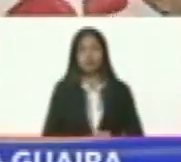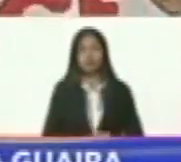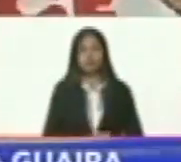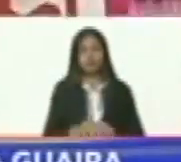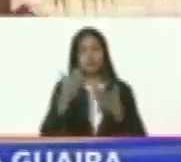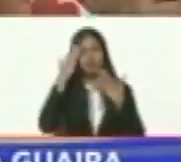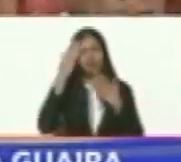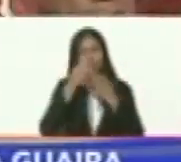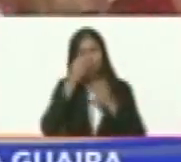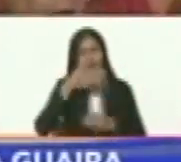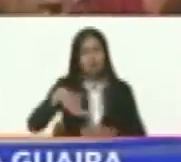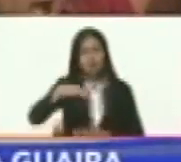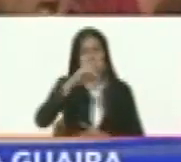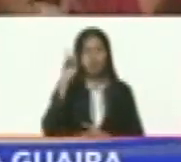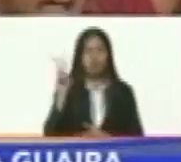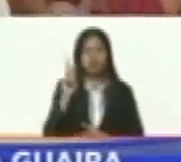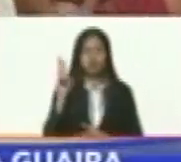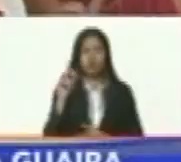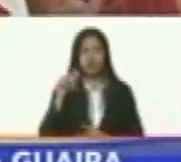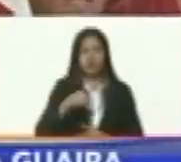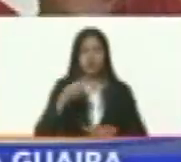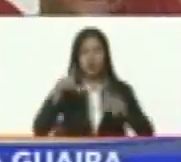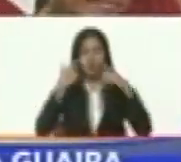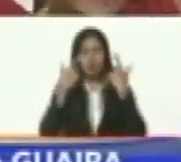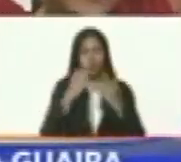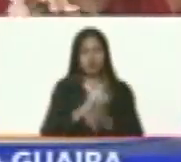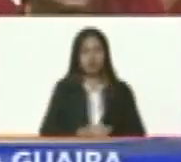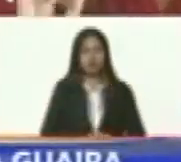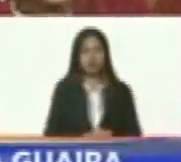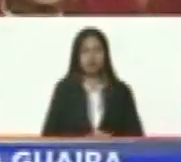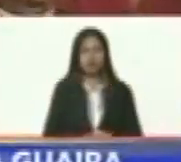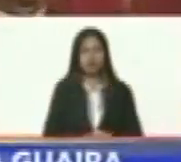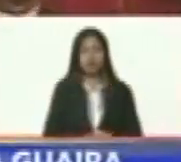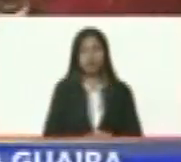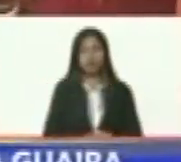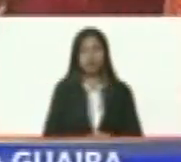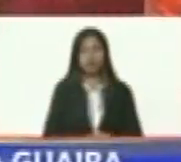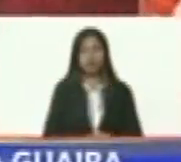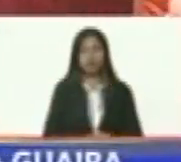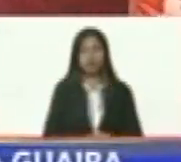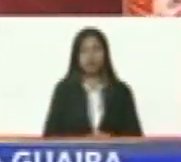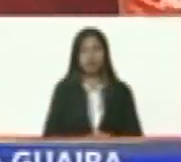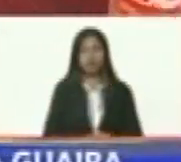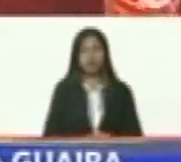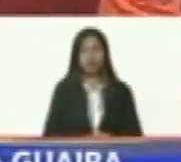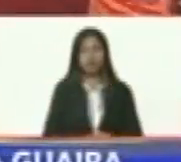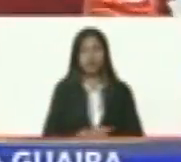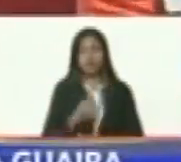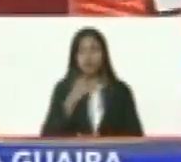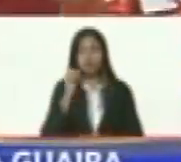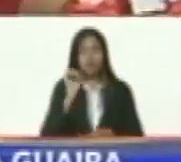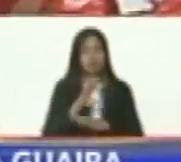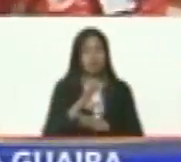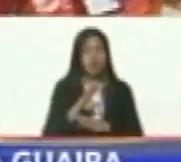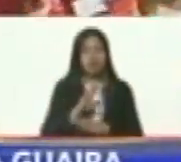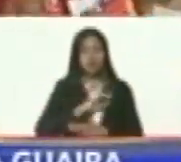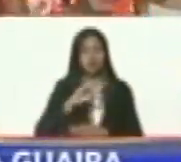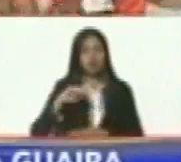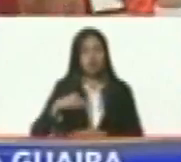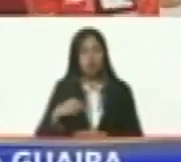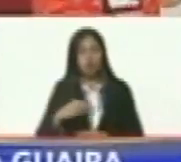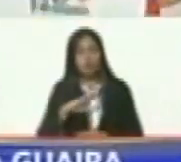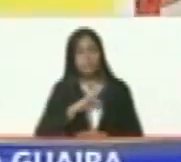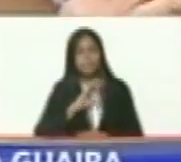Saludo a todo el pueblo de Venezuela desde La Guaira. Altos del Ídice. Es decirle un mensaje de parte no